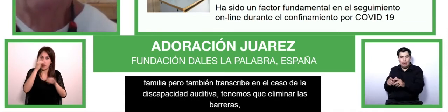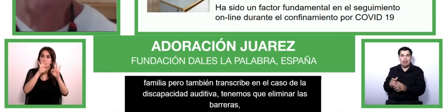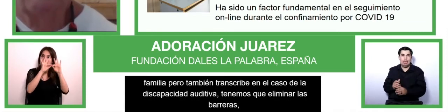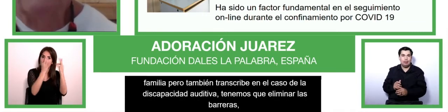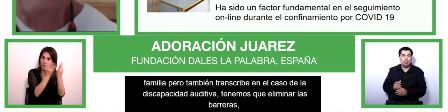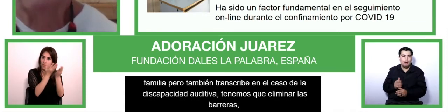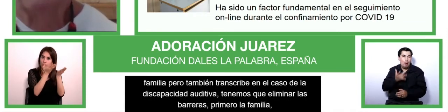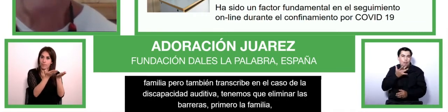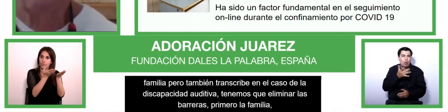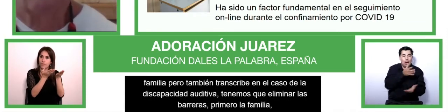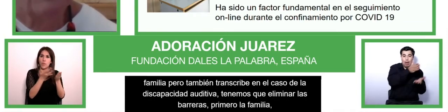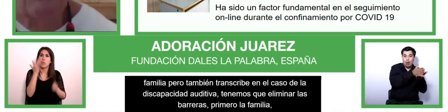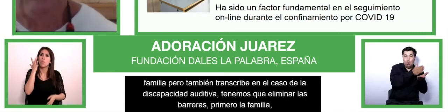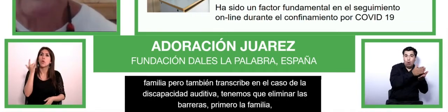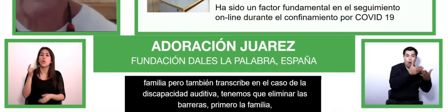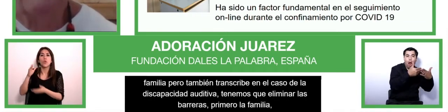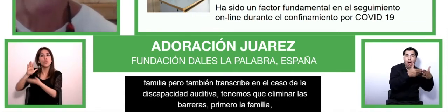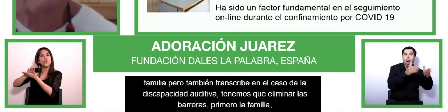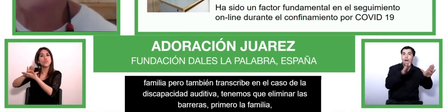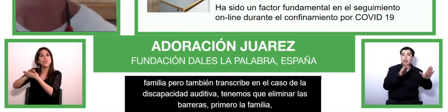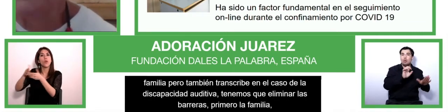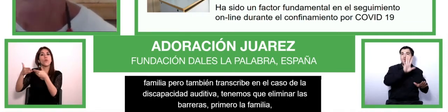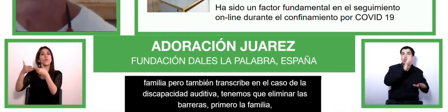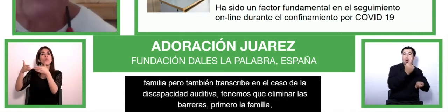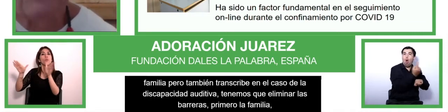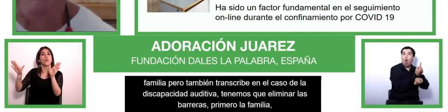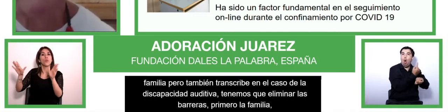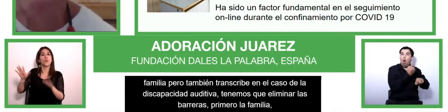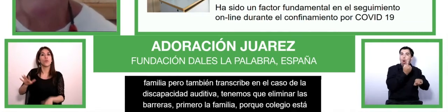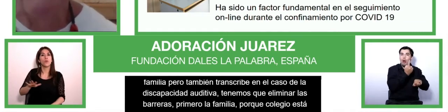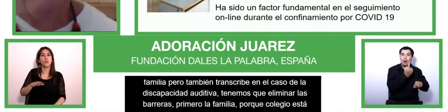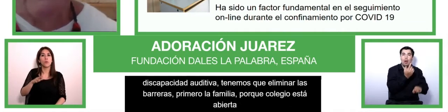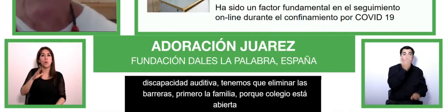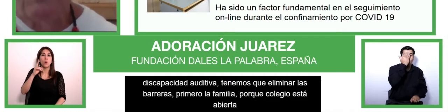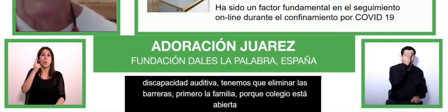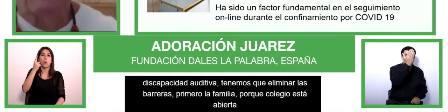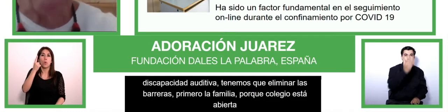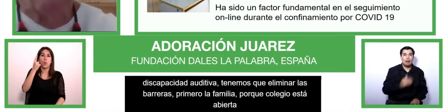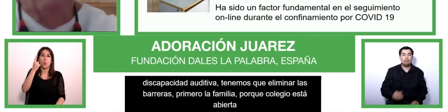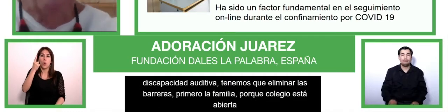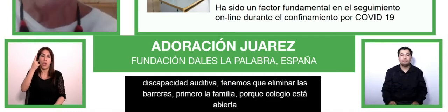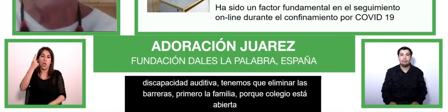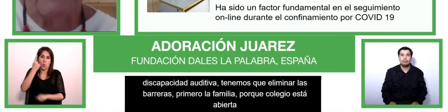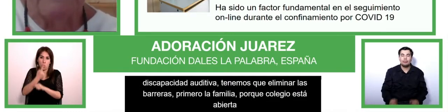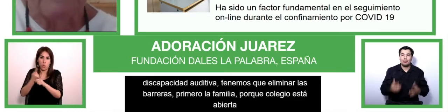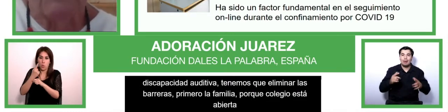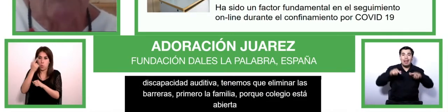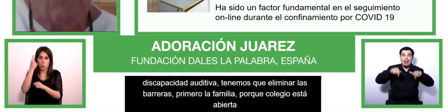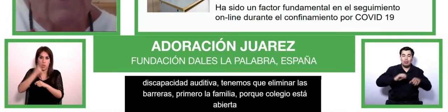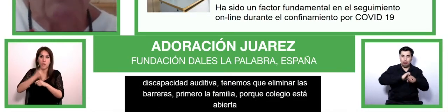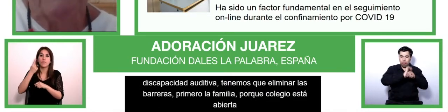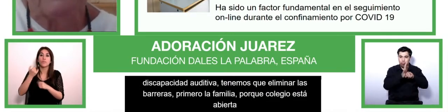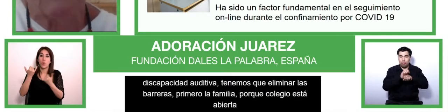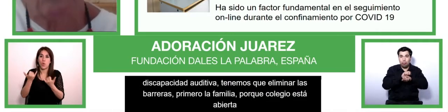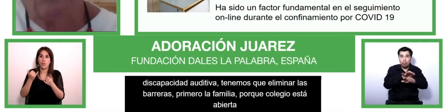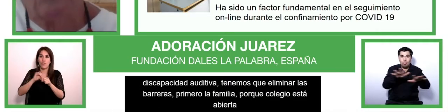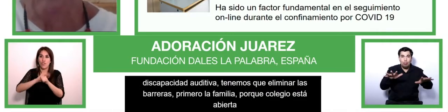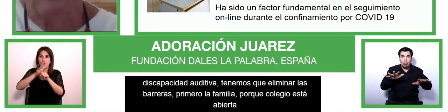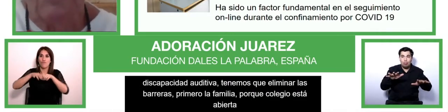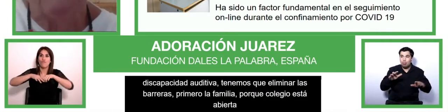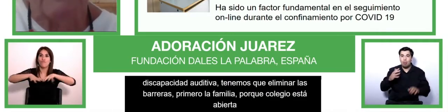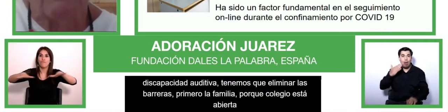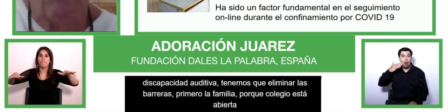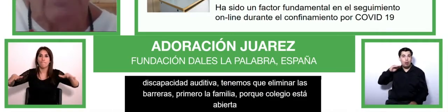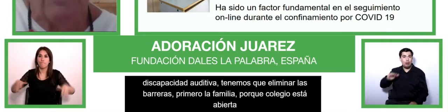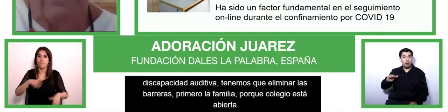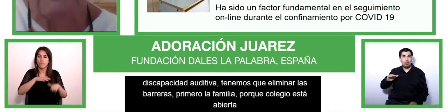colegio está abierto 5 horas al día. En estos tiempos de pandemia hemos visto que se han quedado 4 meses. Nosotros hemos tenido